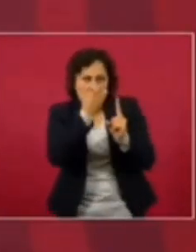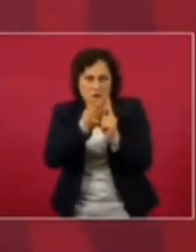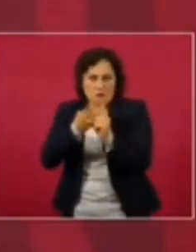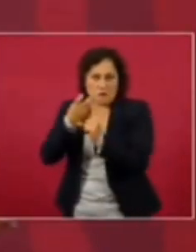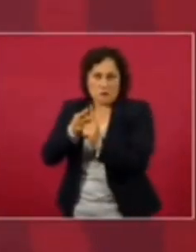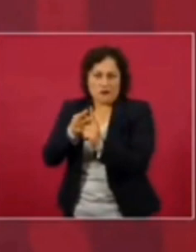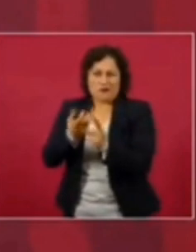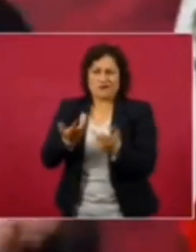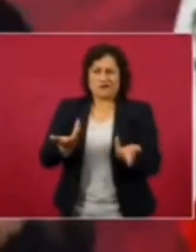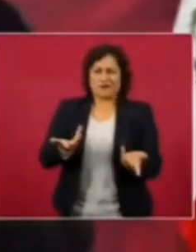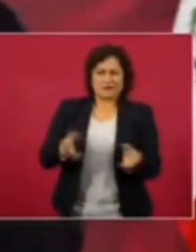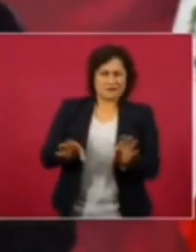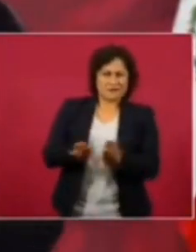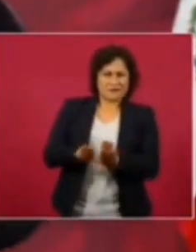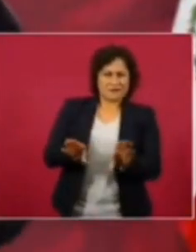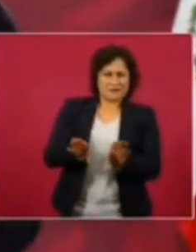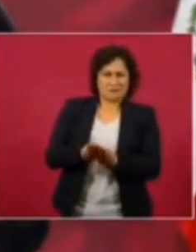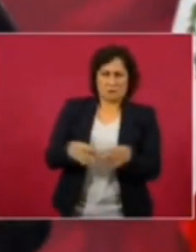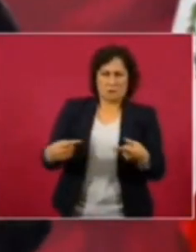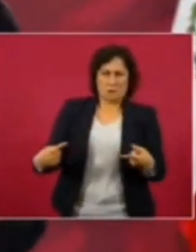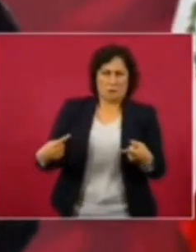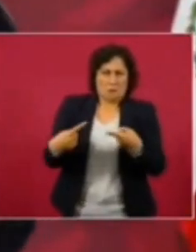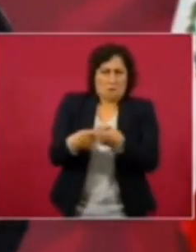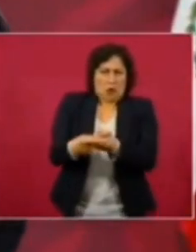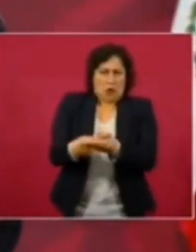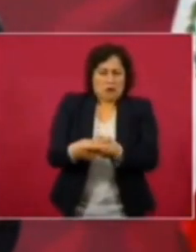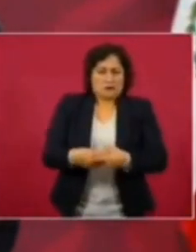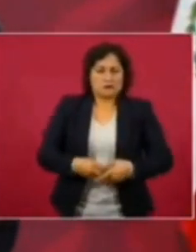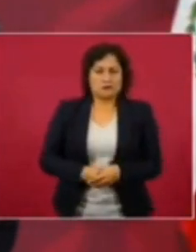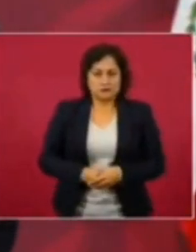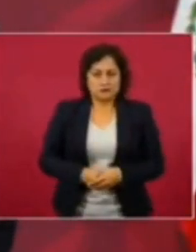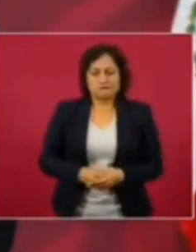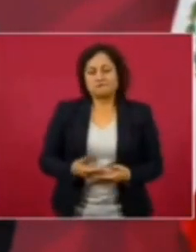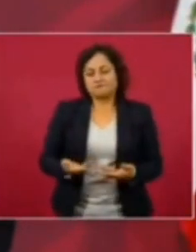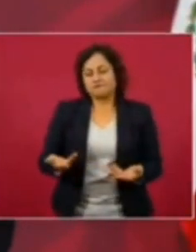yo sé que les cuesta mucho trabajo porque así era antes